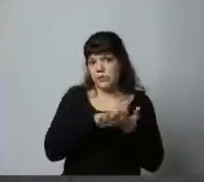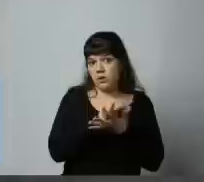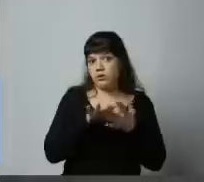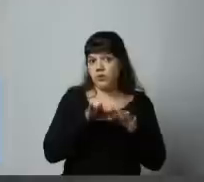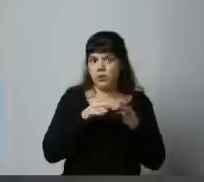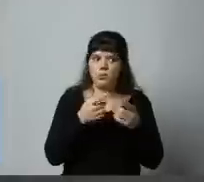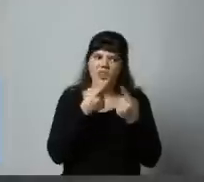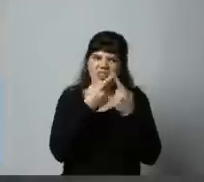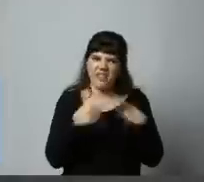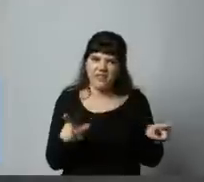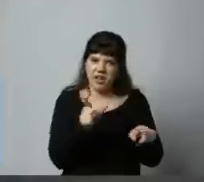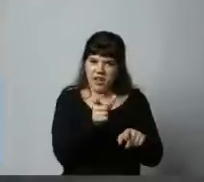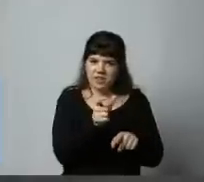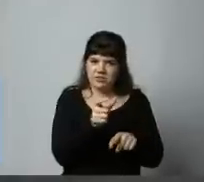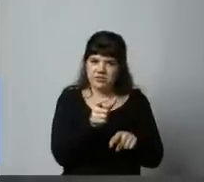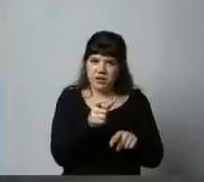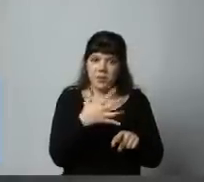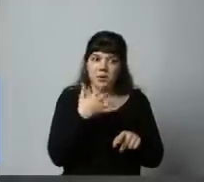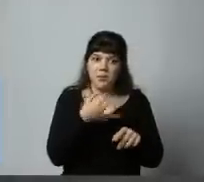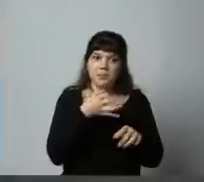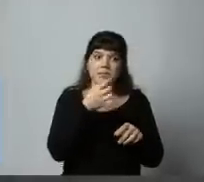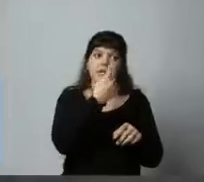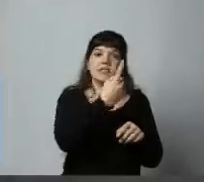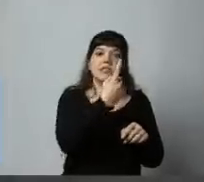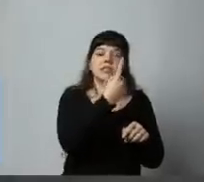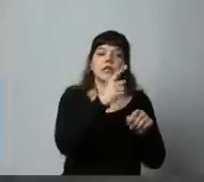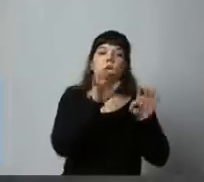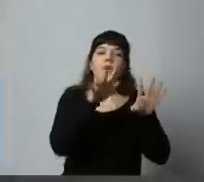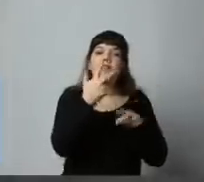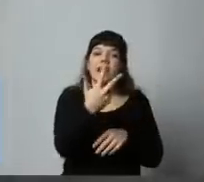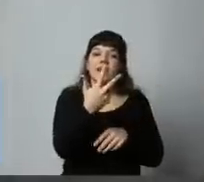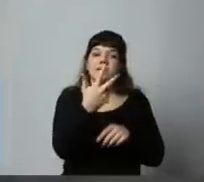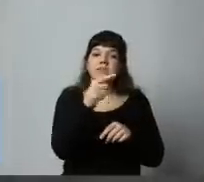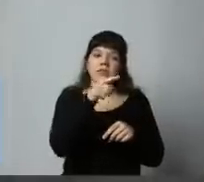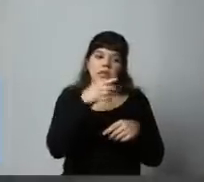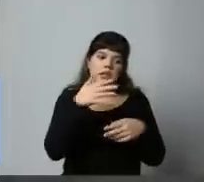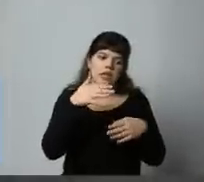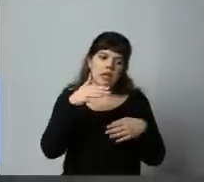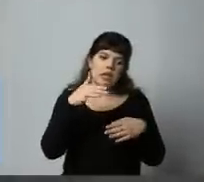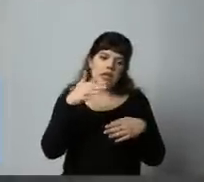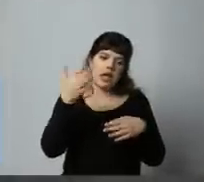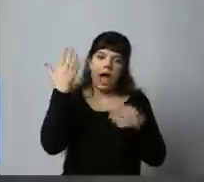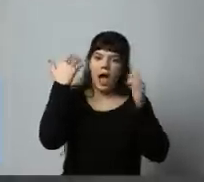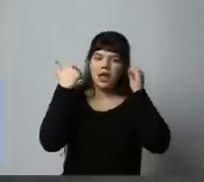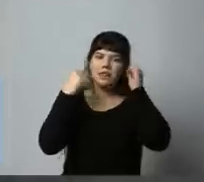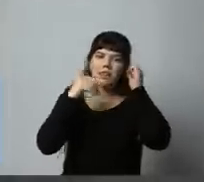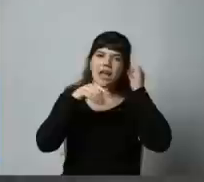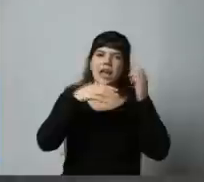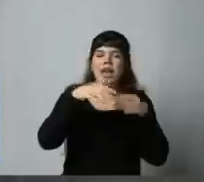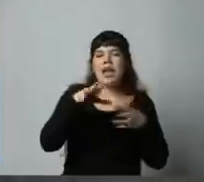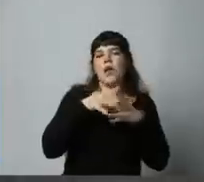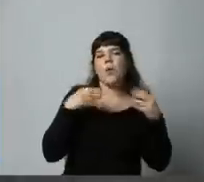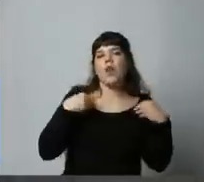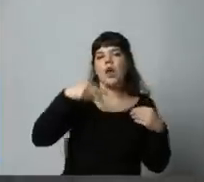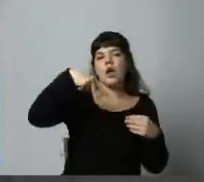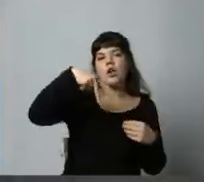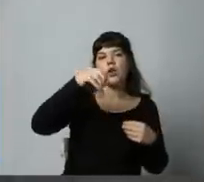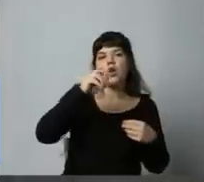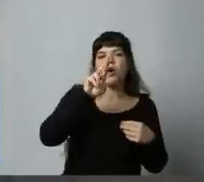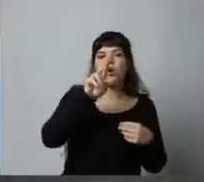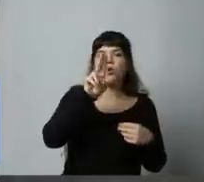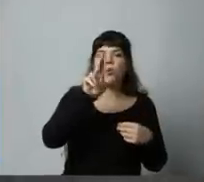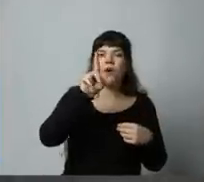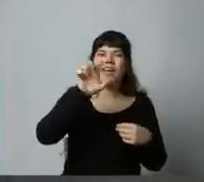cito por ejemplo la 193 la que está ahí la que era la Noruega barreiro en